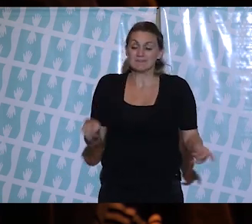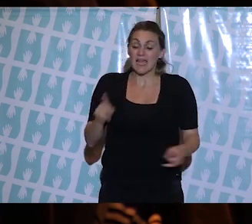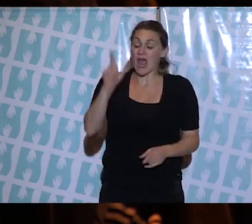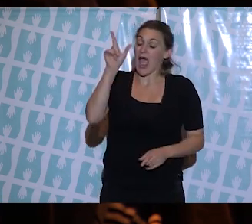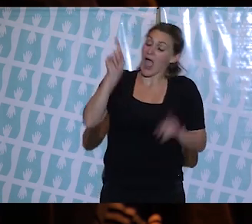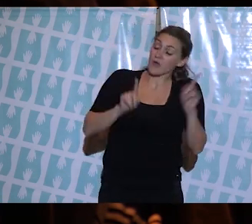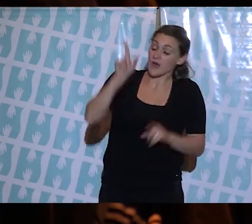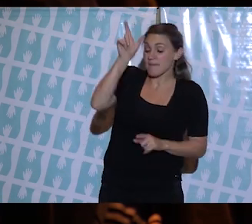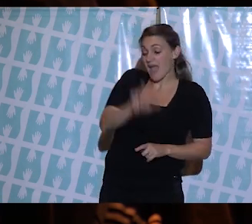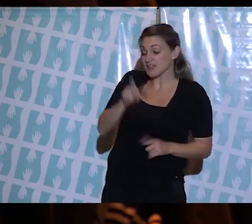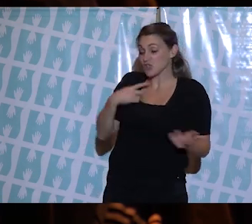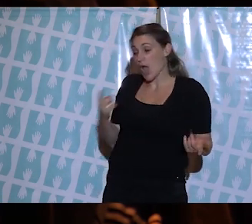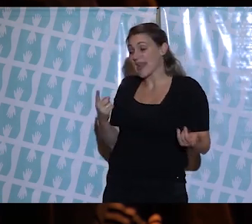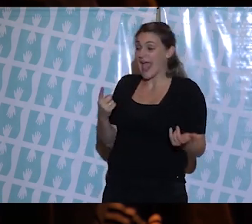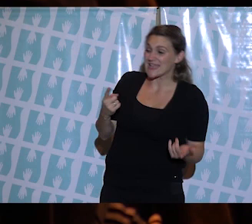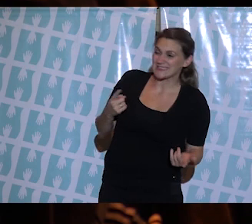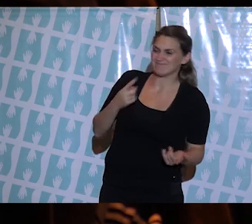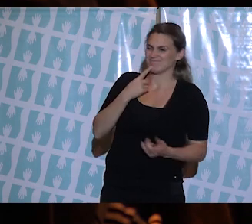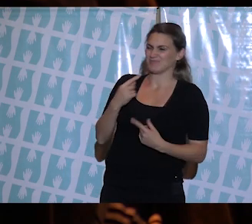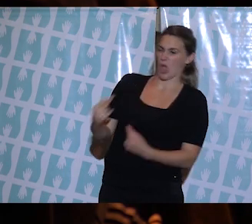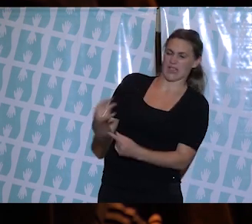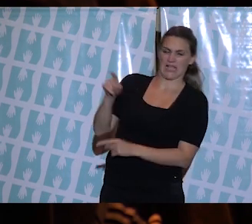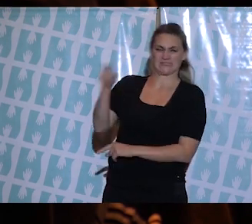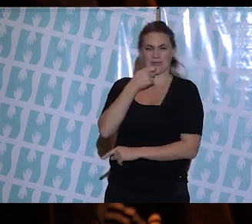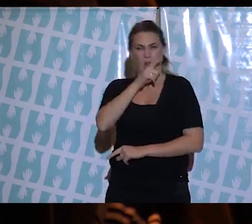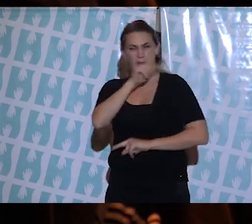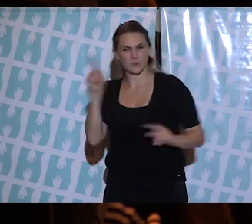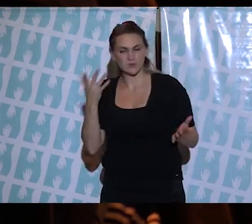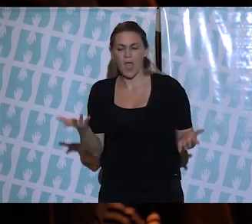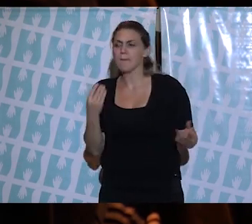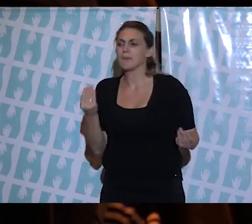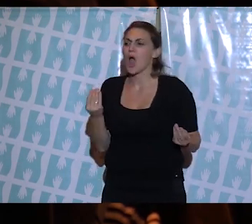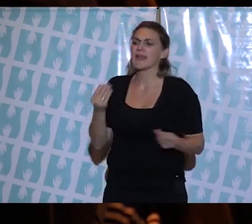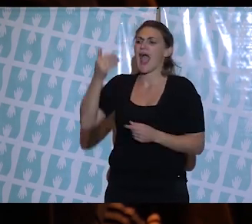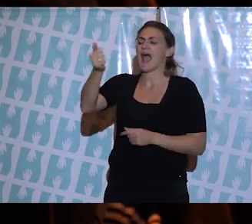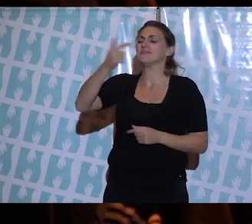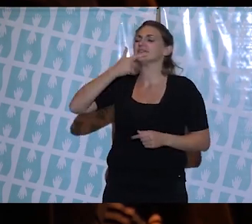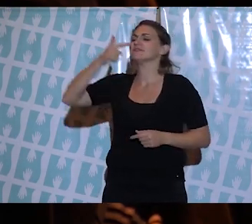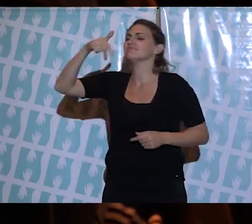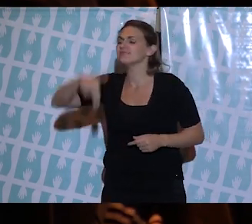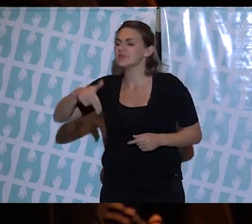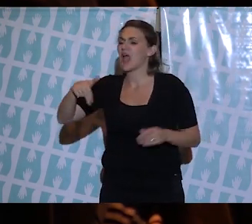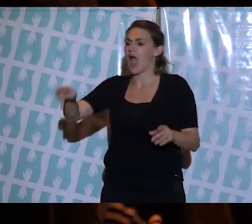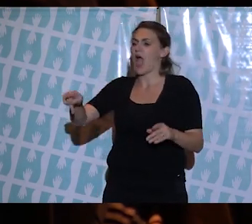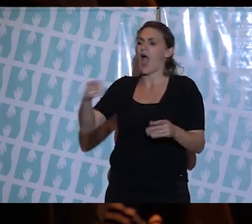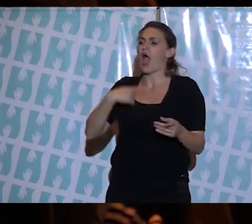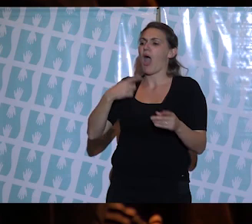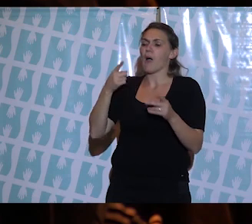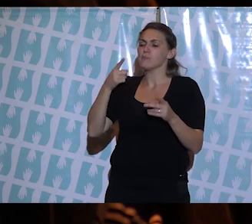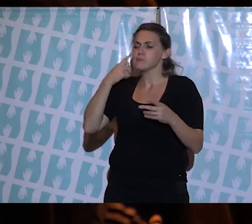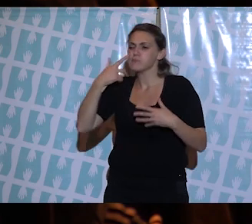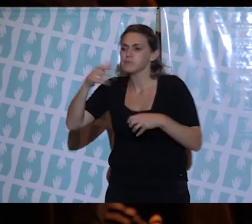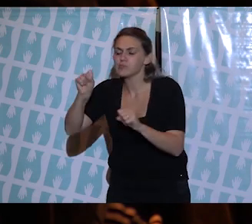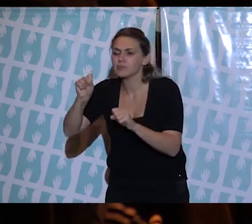de tinción de alfa-sinucleína no permiten distinguir la alfa-sinucleína normal de la